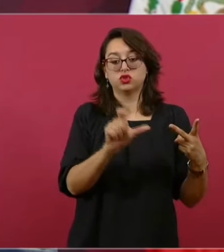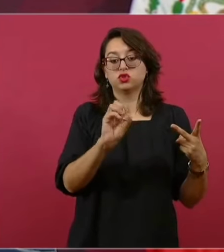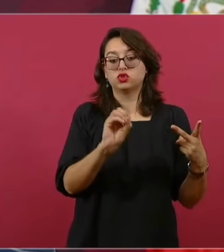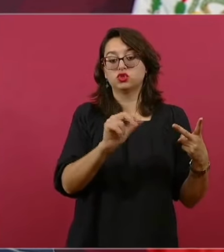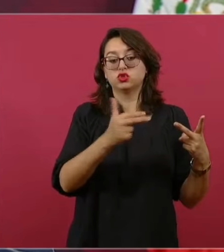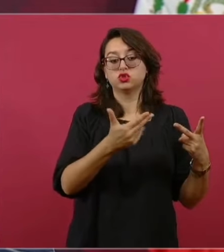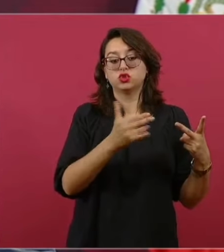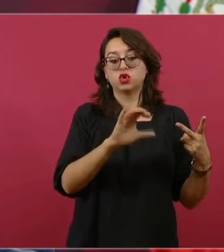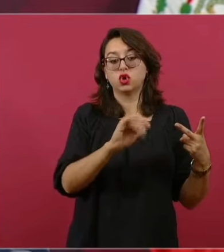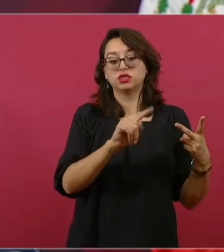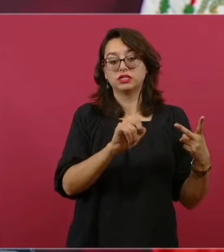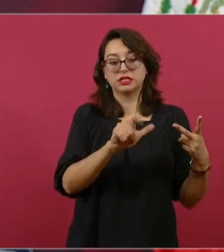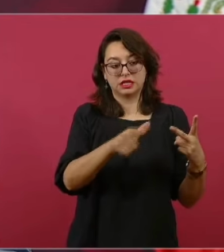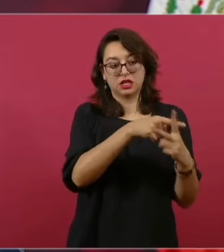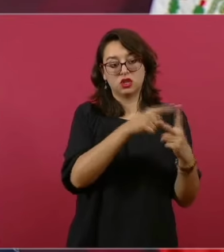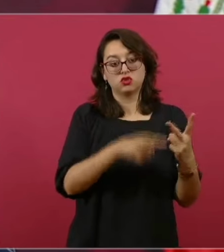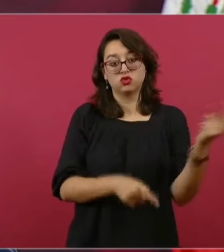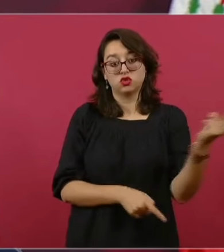está